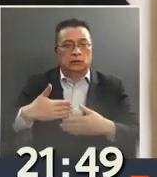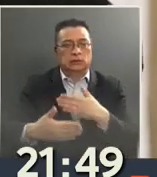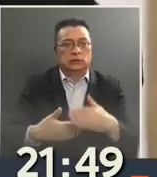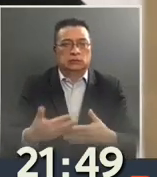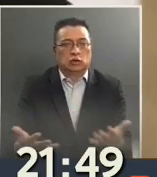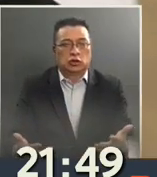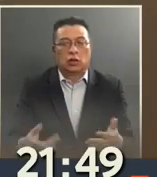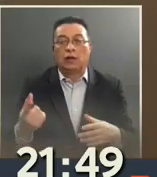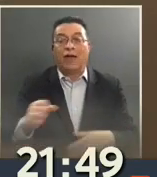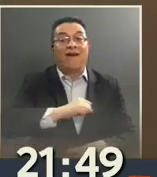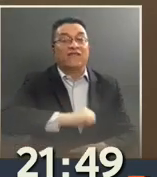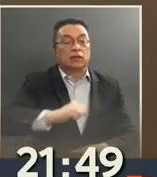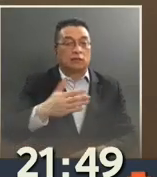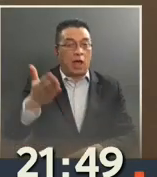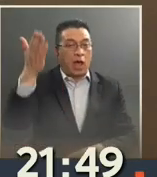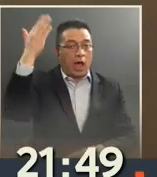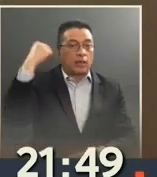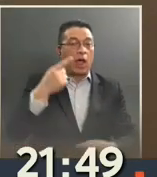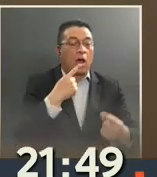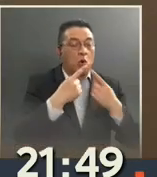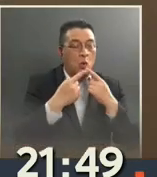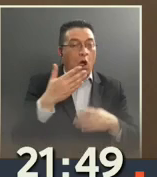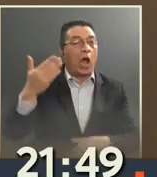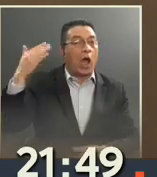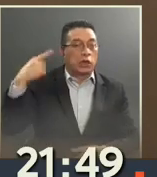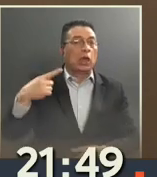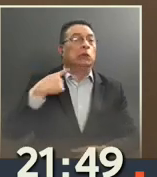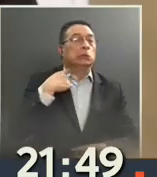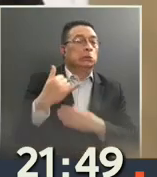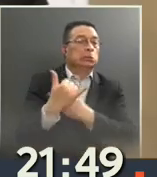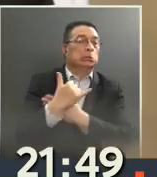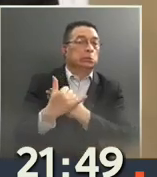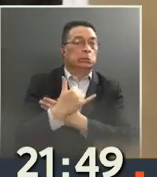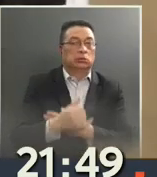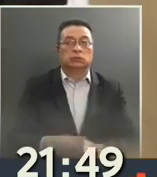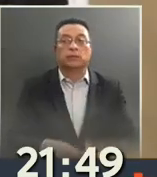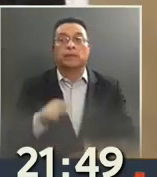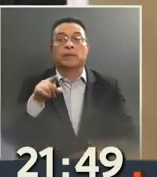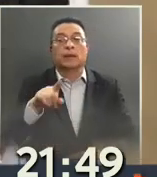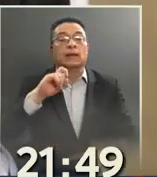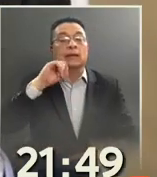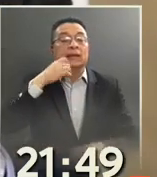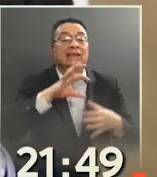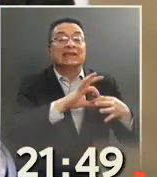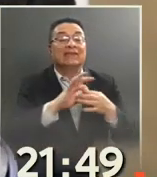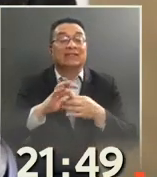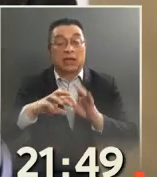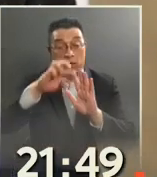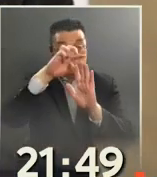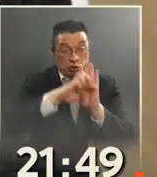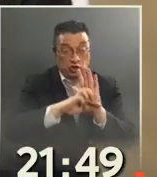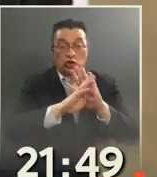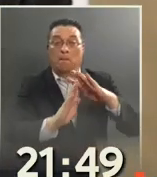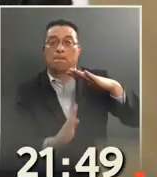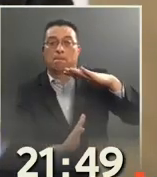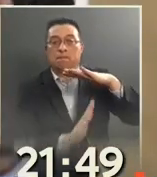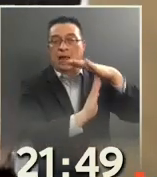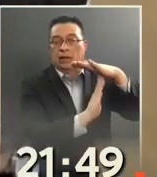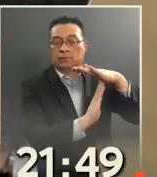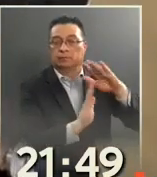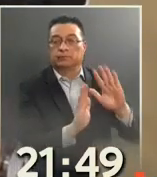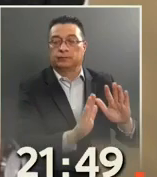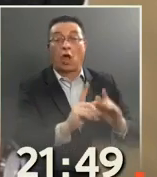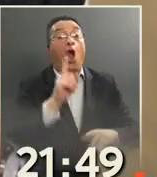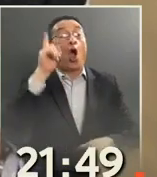pasó en las 2 consultas anteriores. Eso significa que paraliza el proyecto y